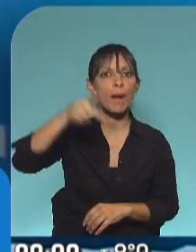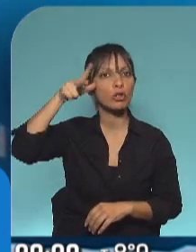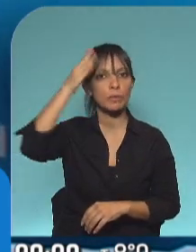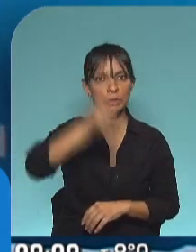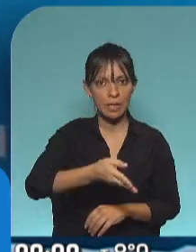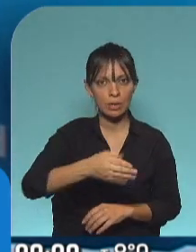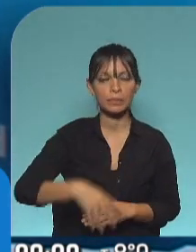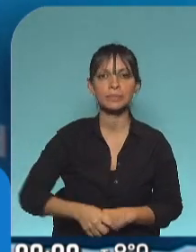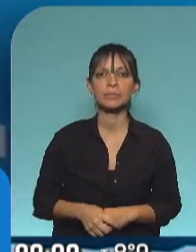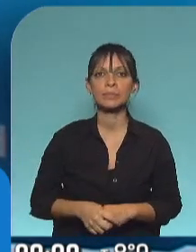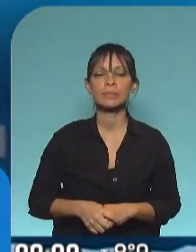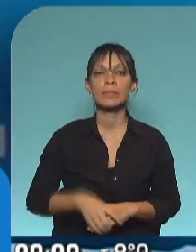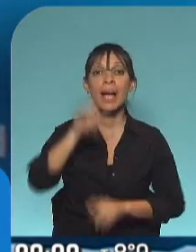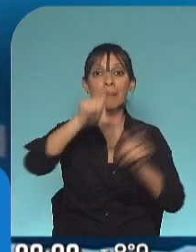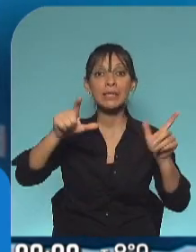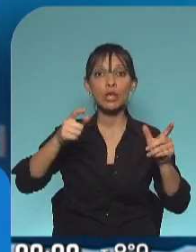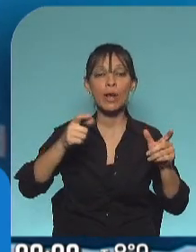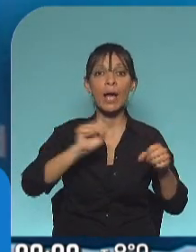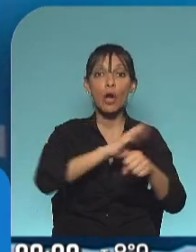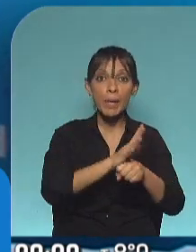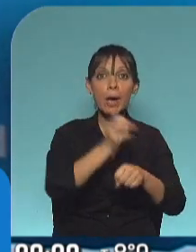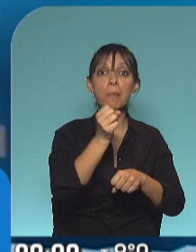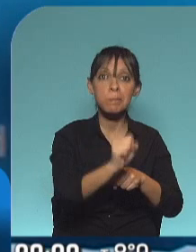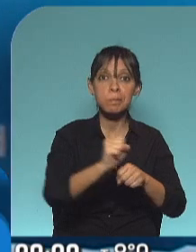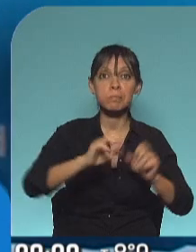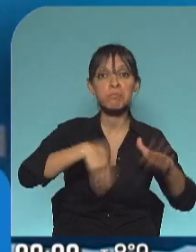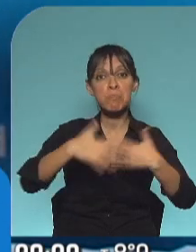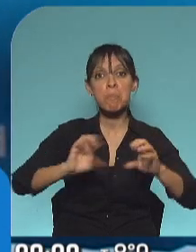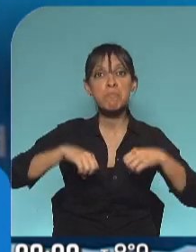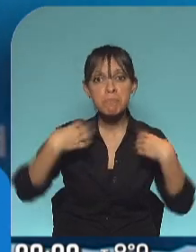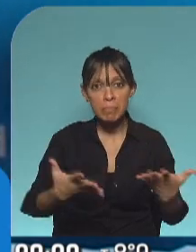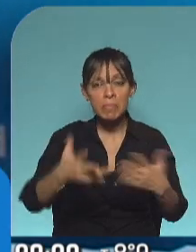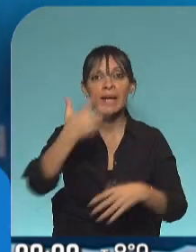68,8%. Los recuperados han alcanzado el número de